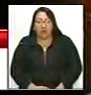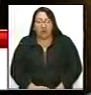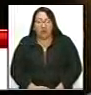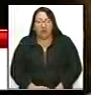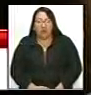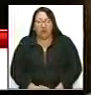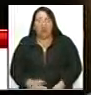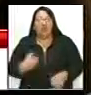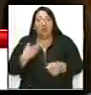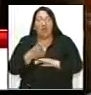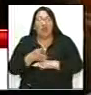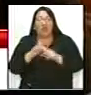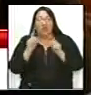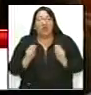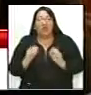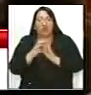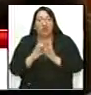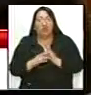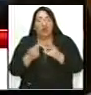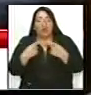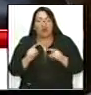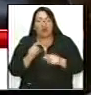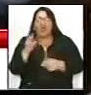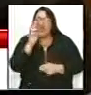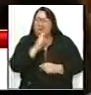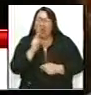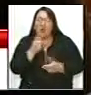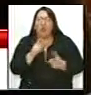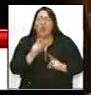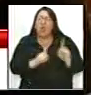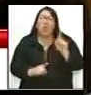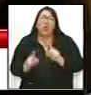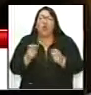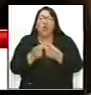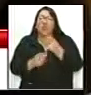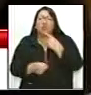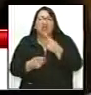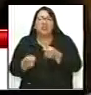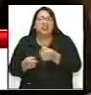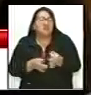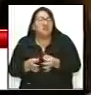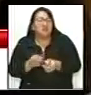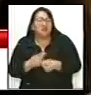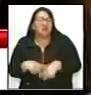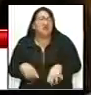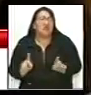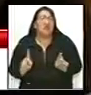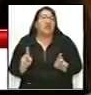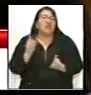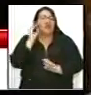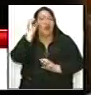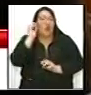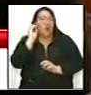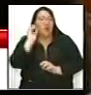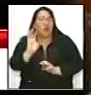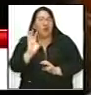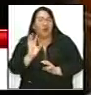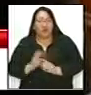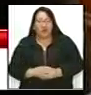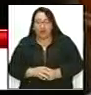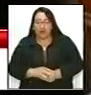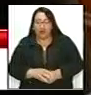presidente, para que se pronuncie. Y es curioso cuando algunos congresistas hacen una interpretación antojadiza y de manera